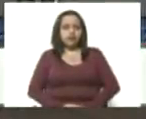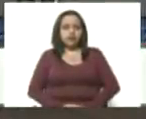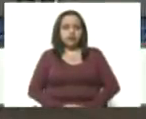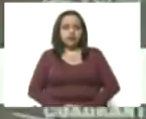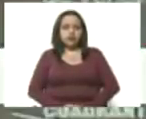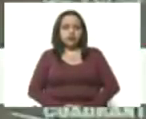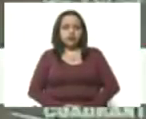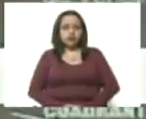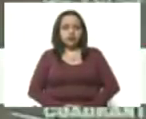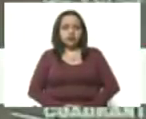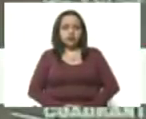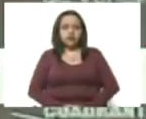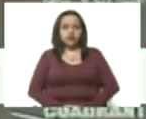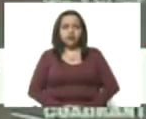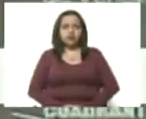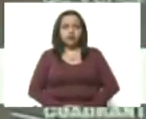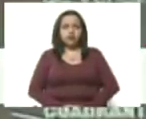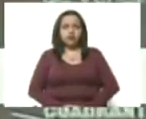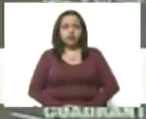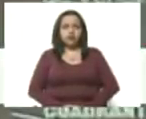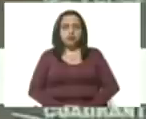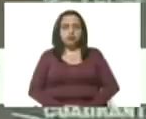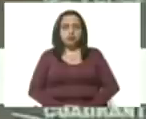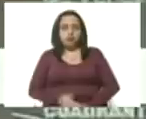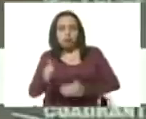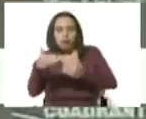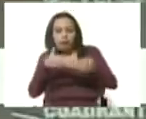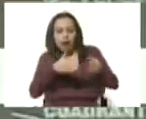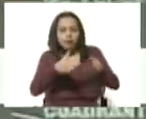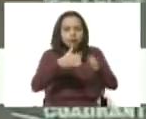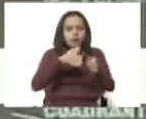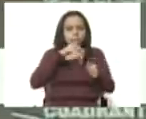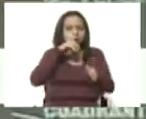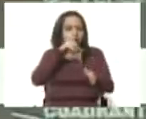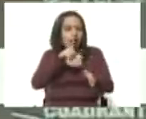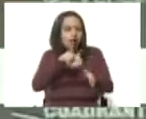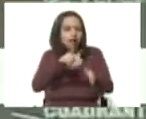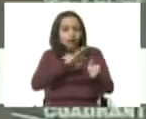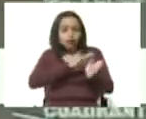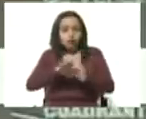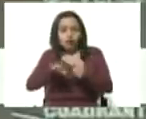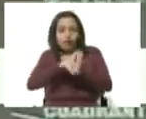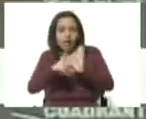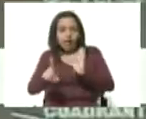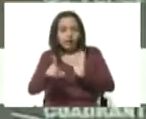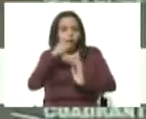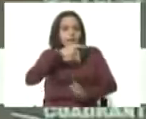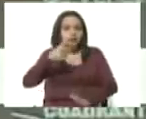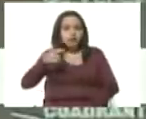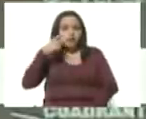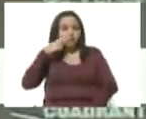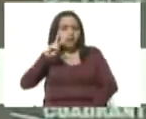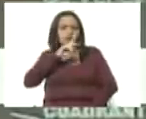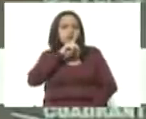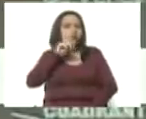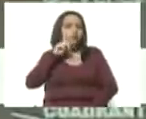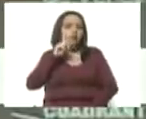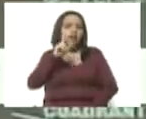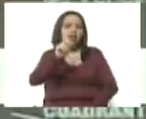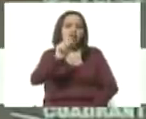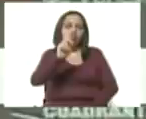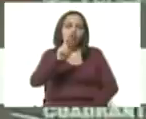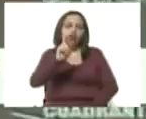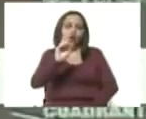nacional por las vías y los caminos verdes, los llamados trocheros,